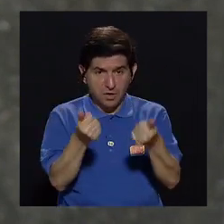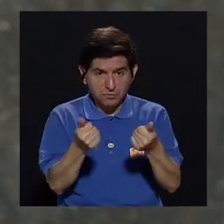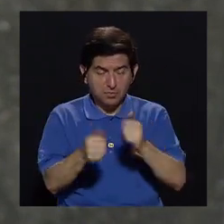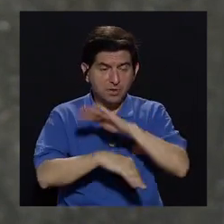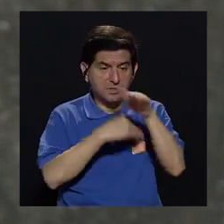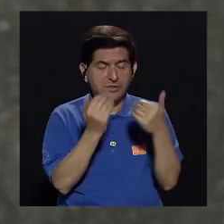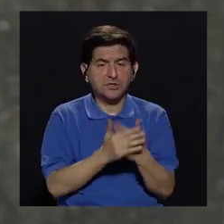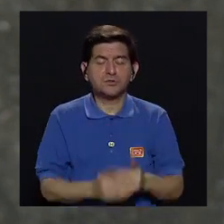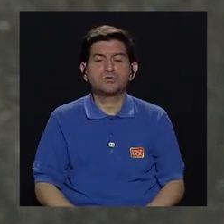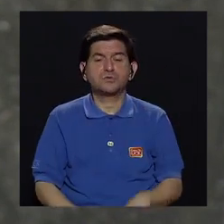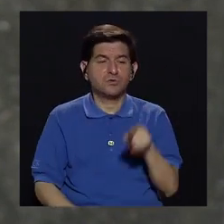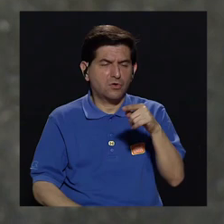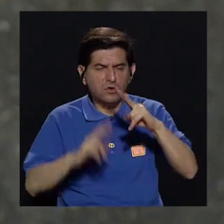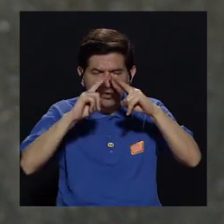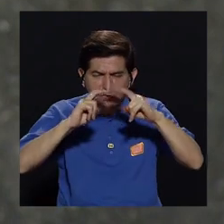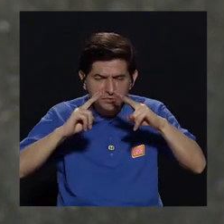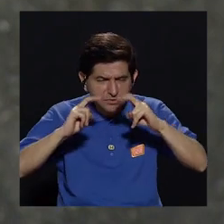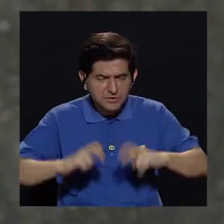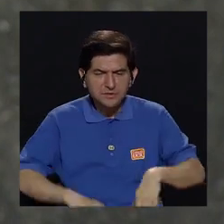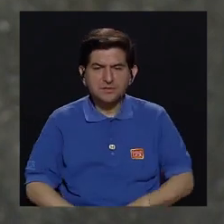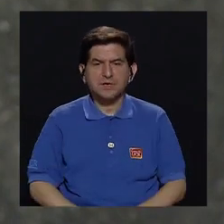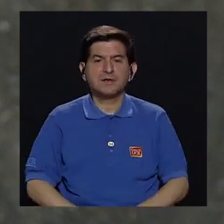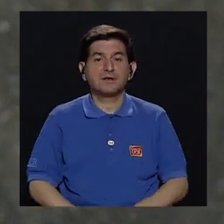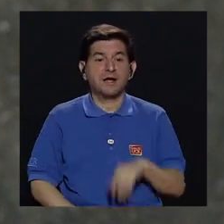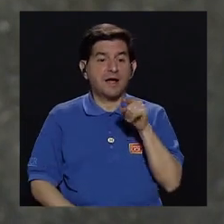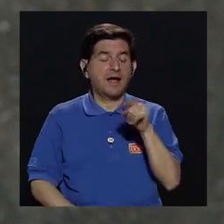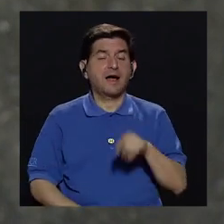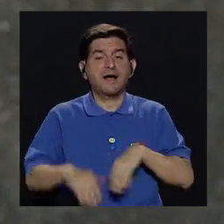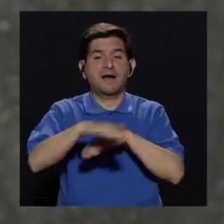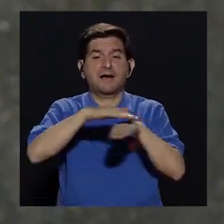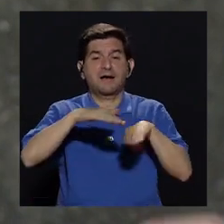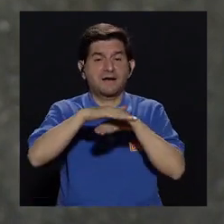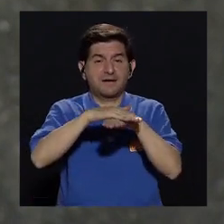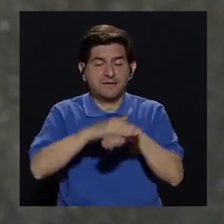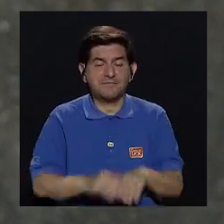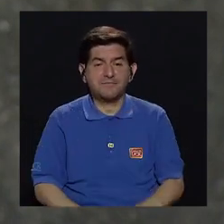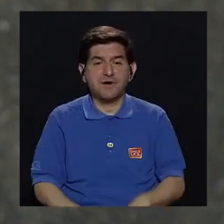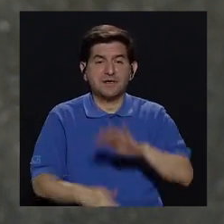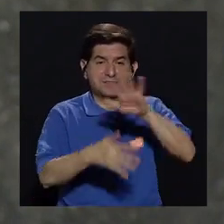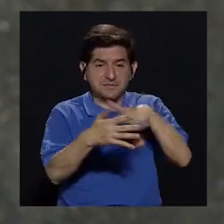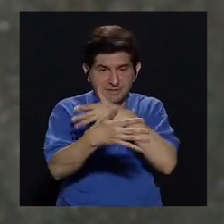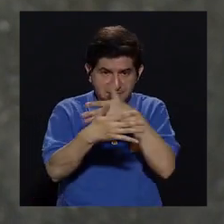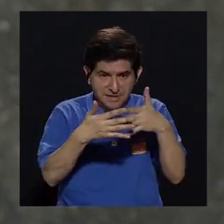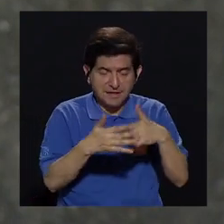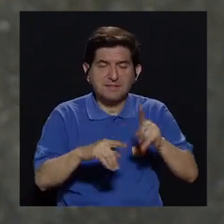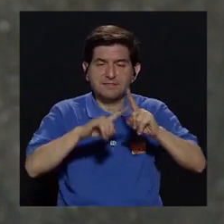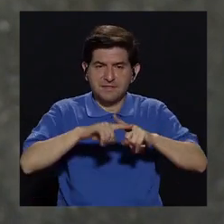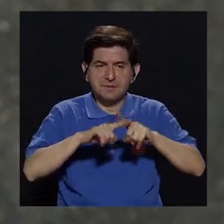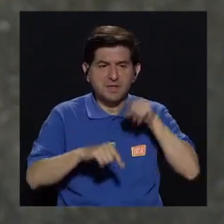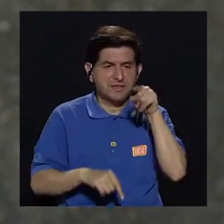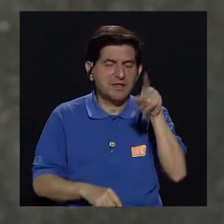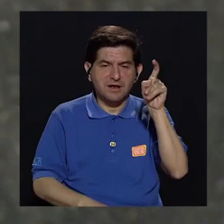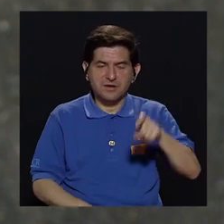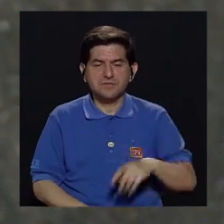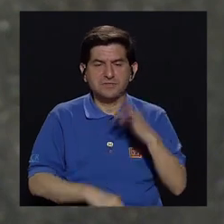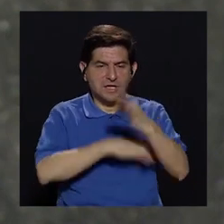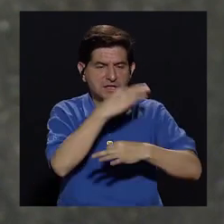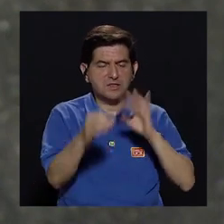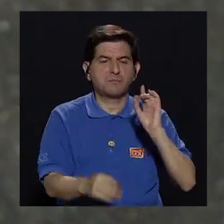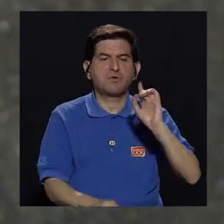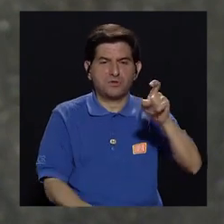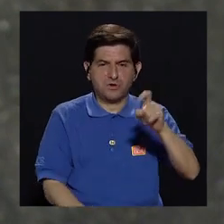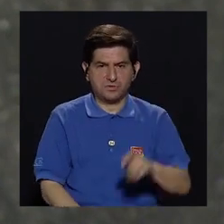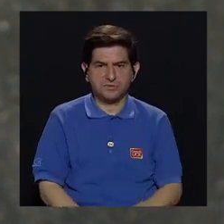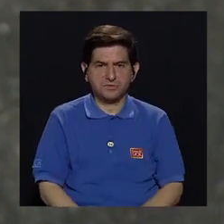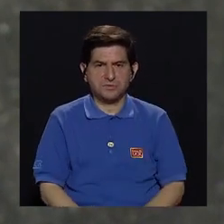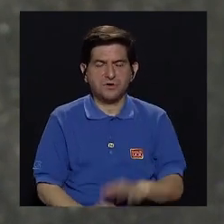automáticamente hacer todos los cruces necesarios para generar su base o su gráfico según la necesidad, por tipo de diagnóstico,